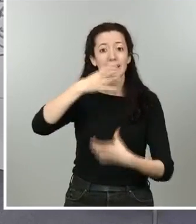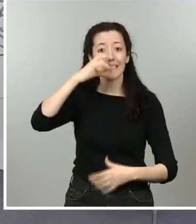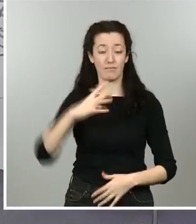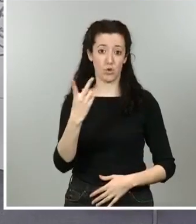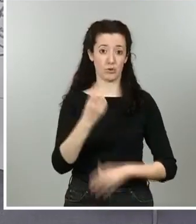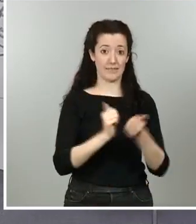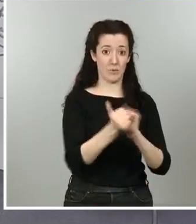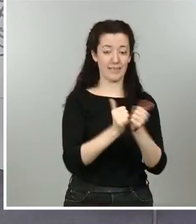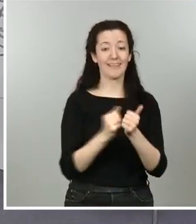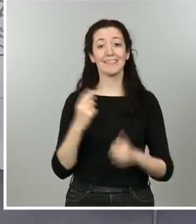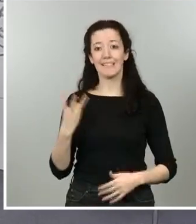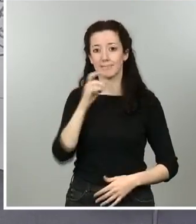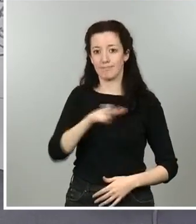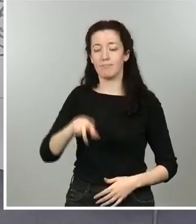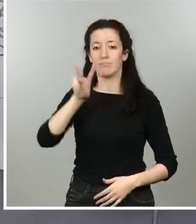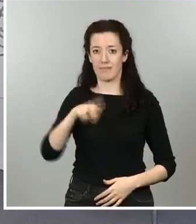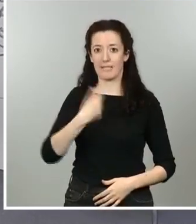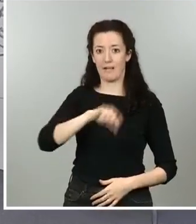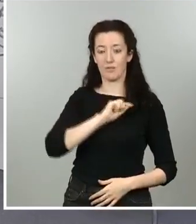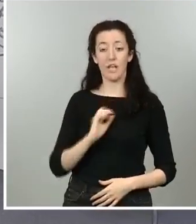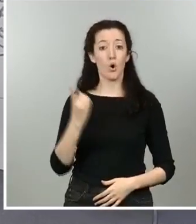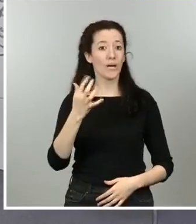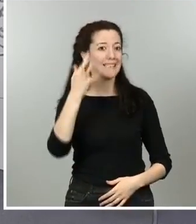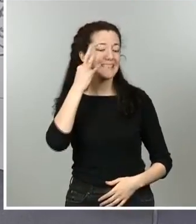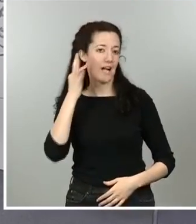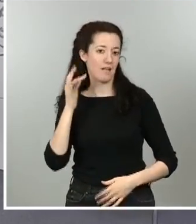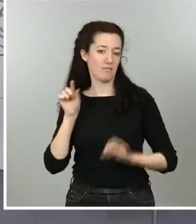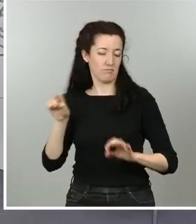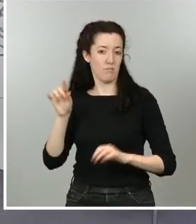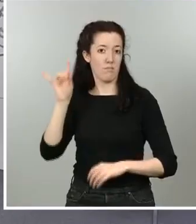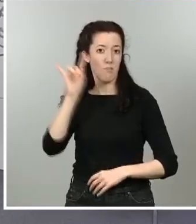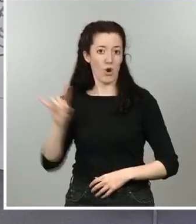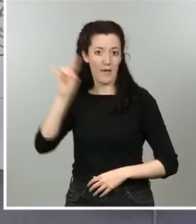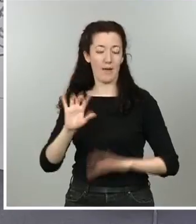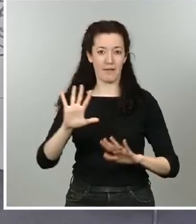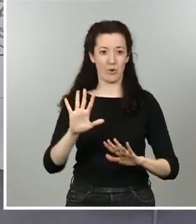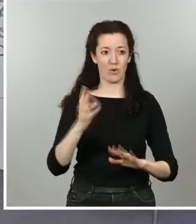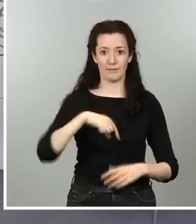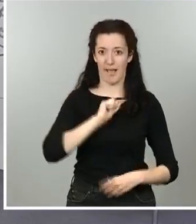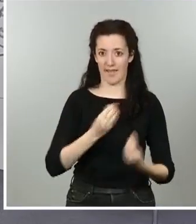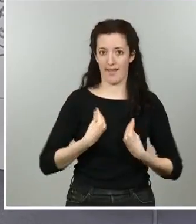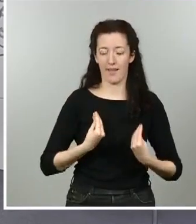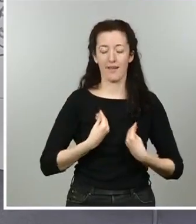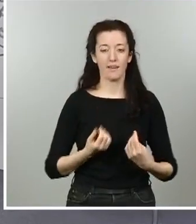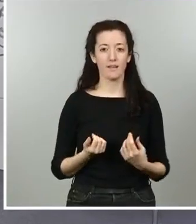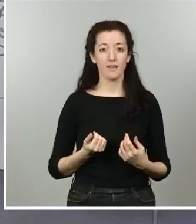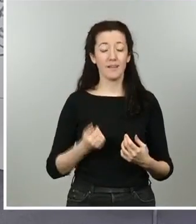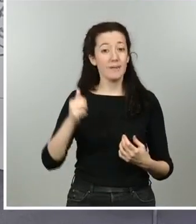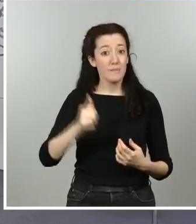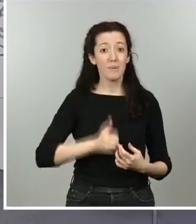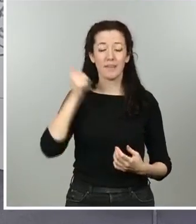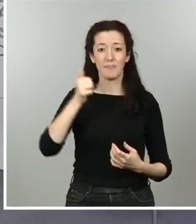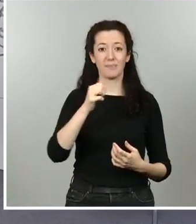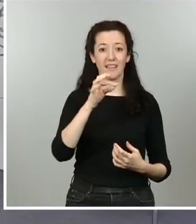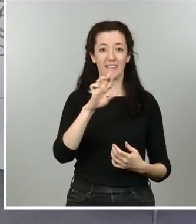ciudadanos españoles y una residente boliviana en España. Realizaban justamente el trayecto de Trinidad-Santa Cruz,